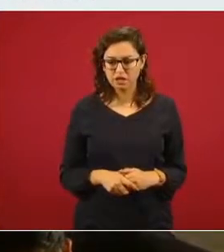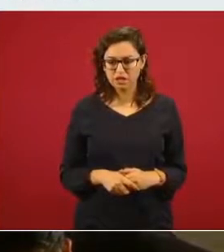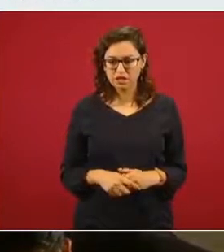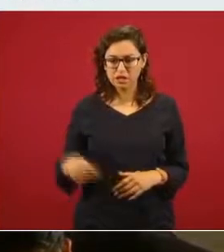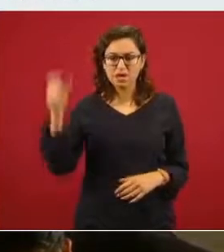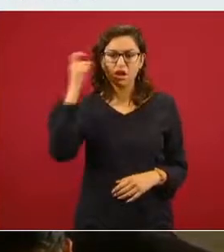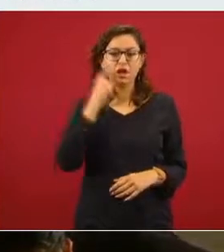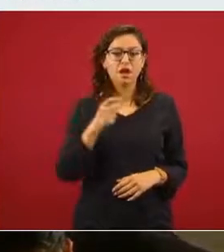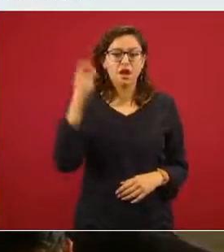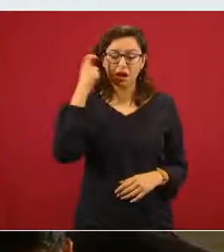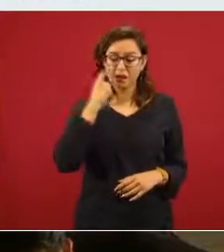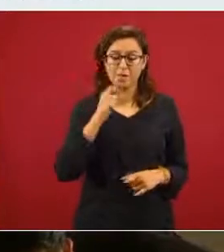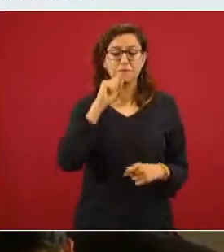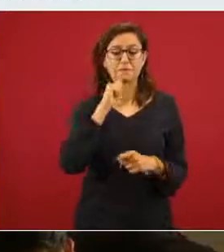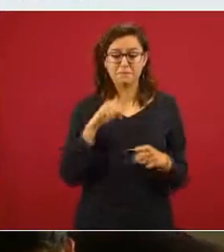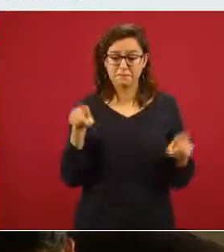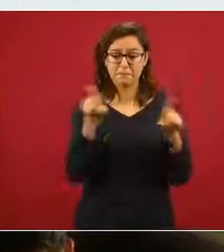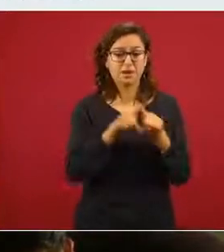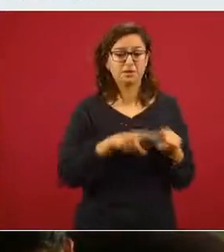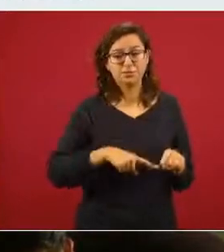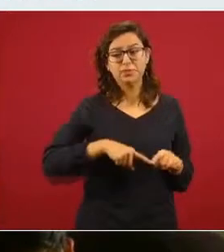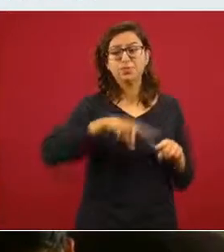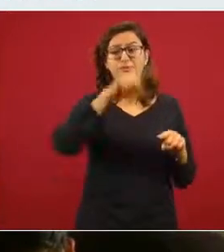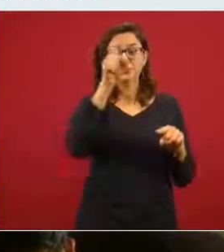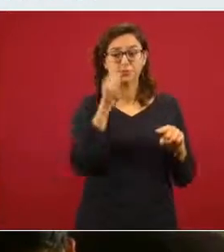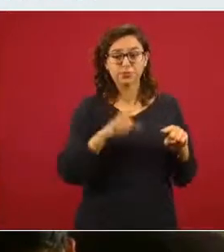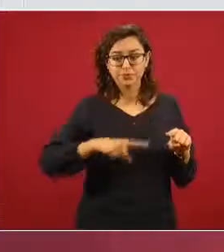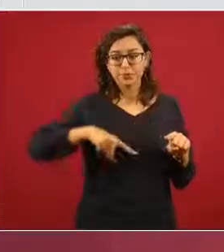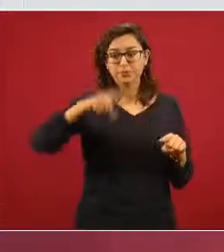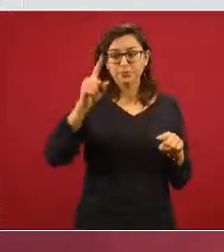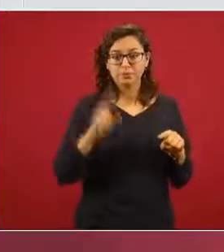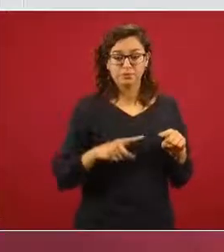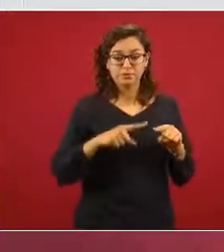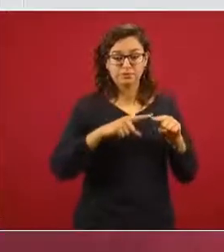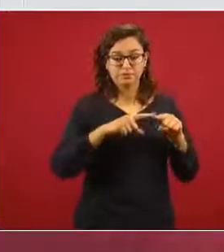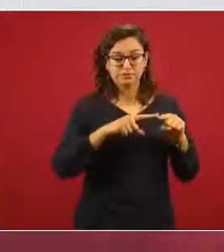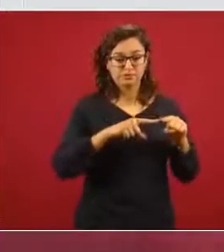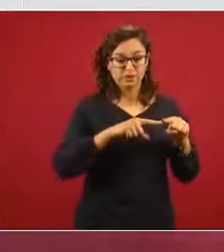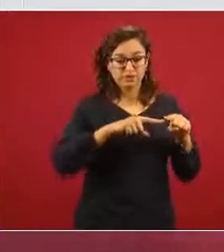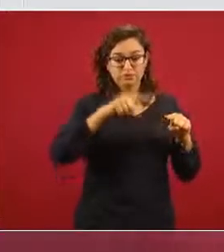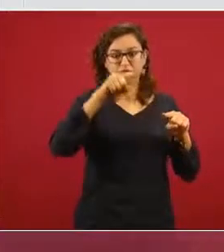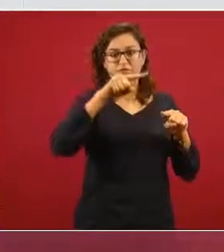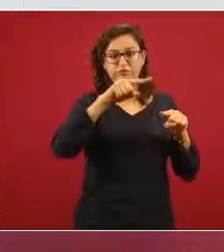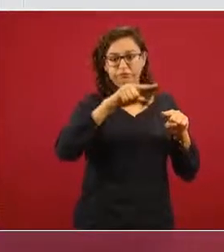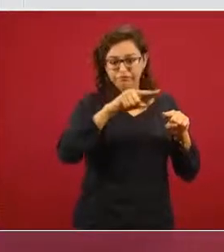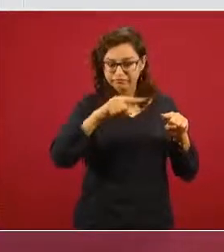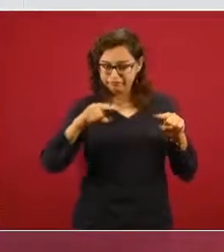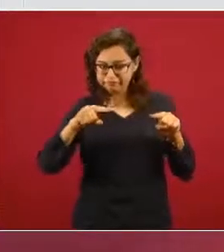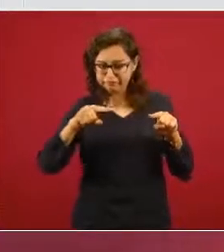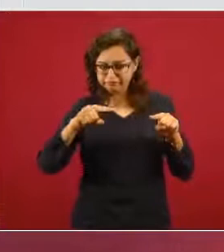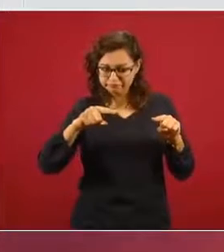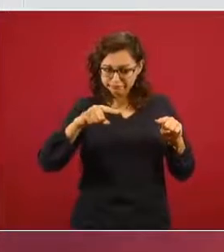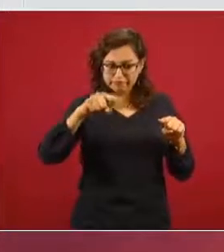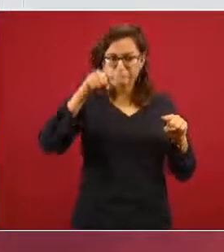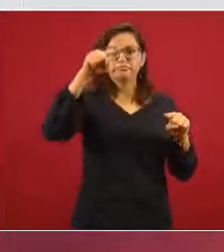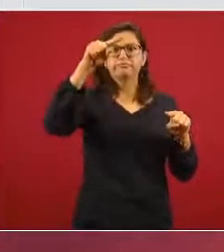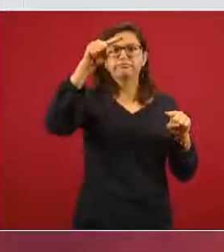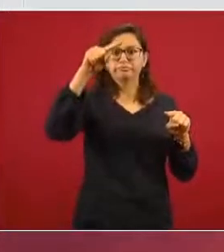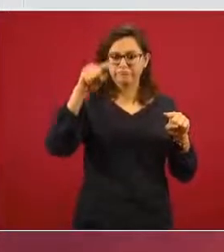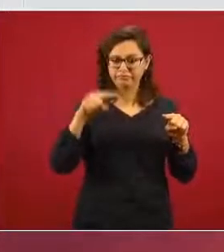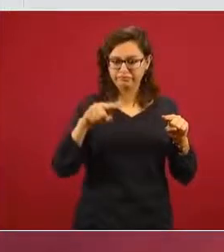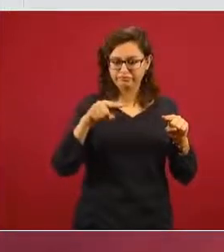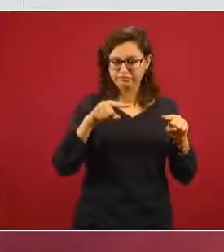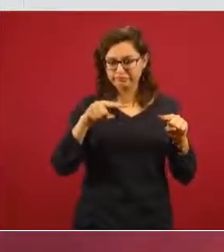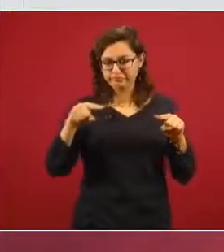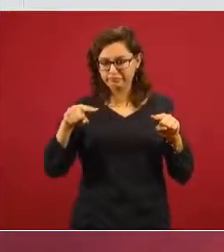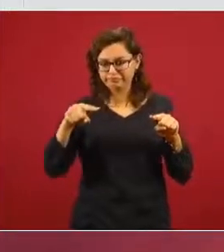también importantes variaciones, llegó a un primer acmé, meseta, un segundo acmé, descenso, tercer